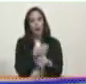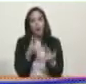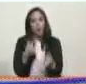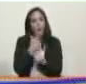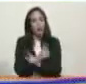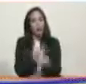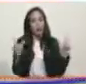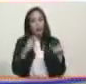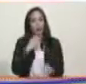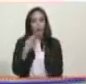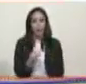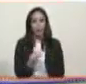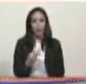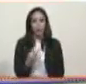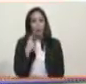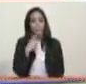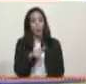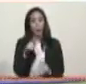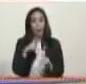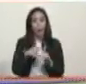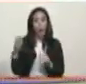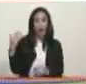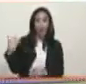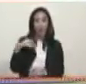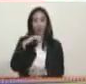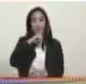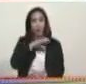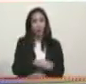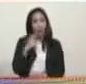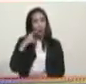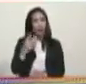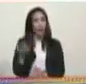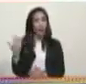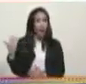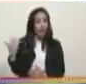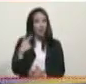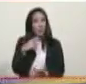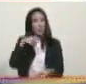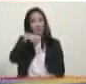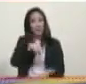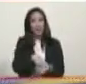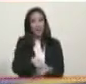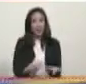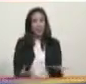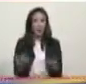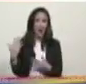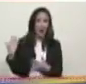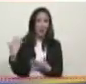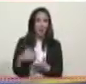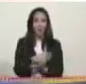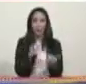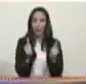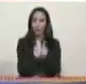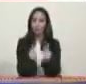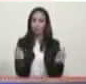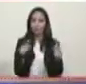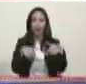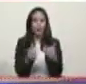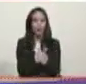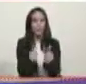si no analizamos los eslabones históricos que nos han encadenado a la esclavitud neocolonial, colonial primero y